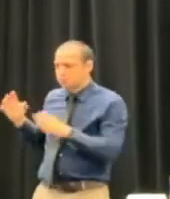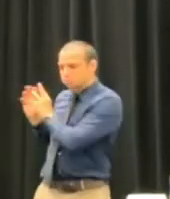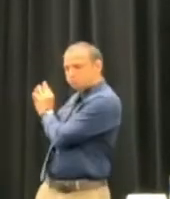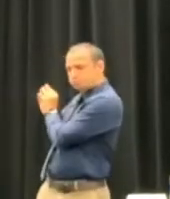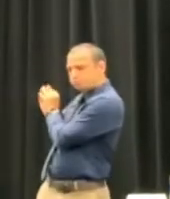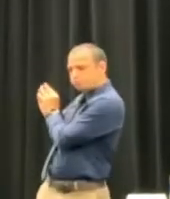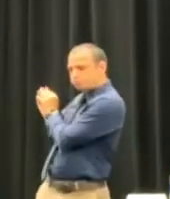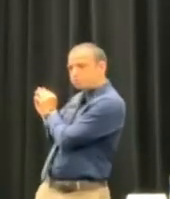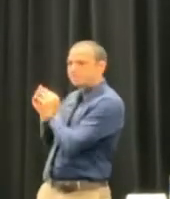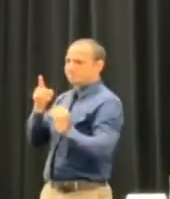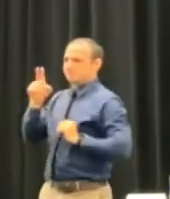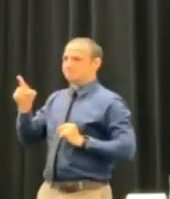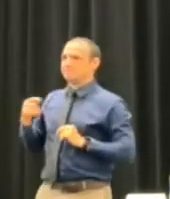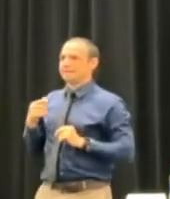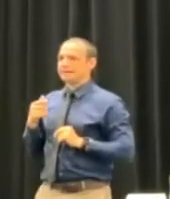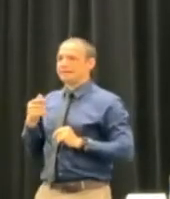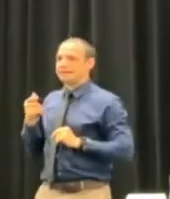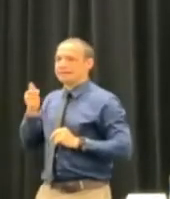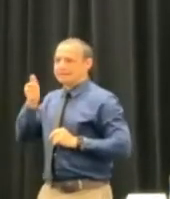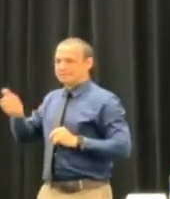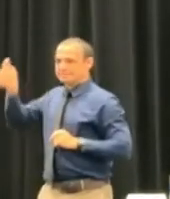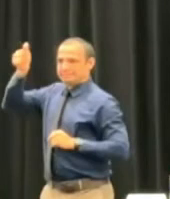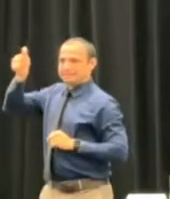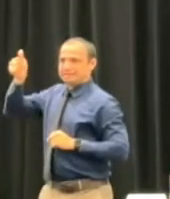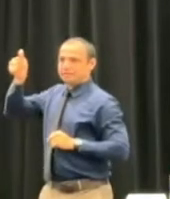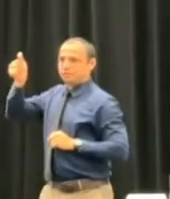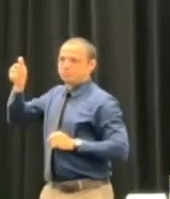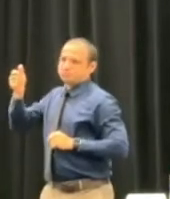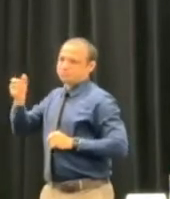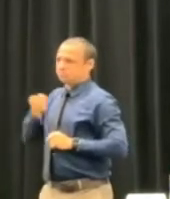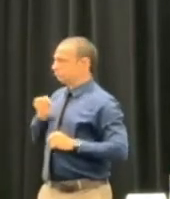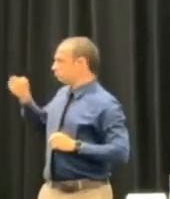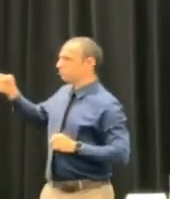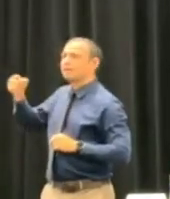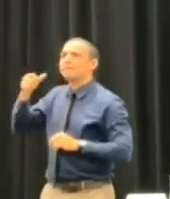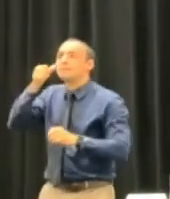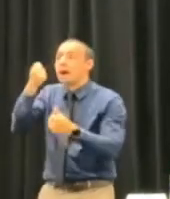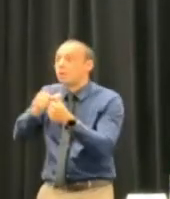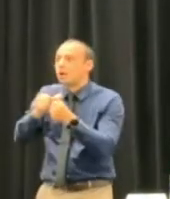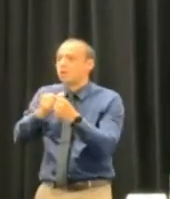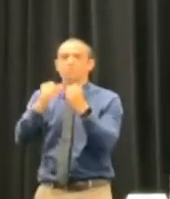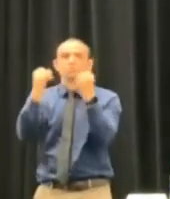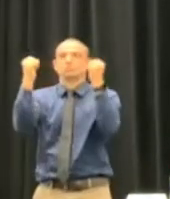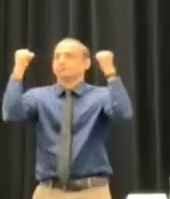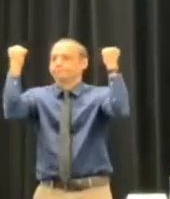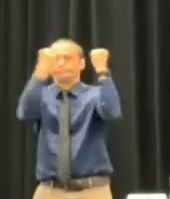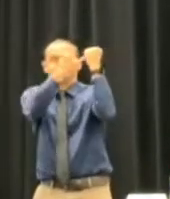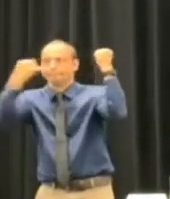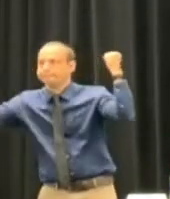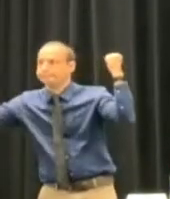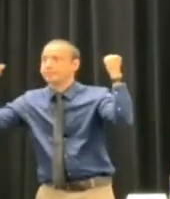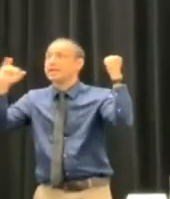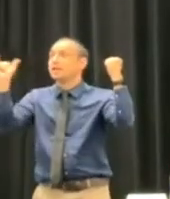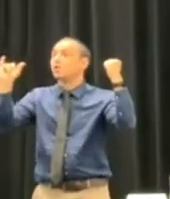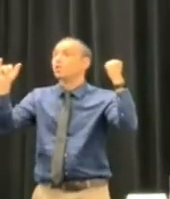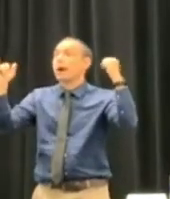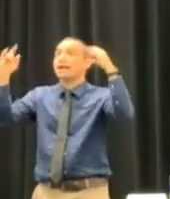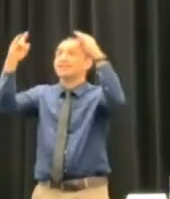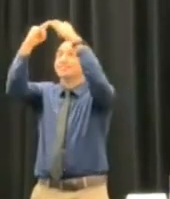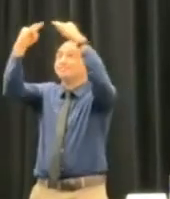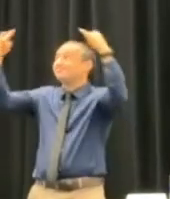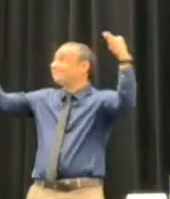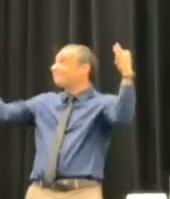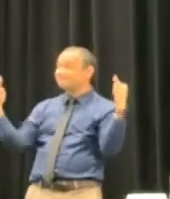le pasó el micrófono al secretario pero recuerdo haber visto informes tendidos eléctricos iluminación hasta techos de canchas de zinc